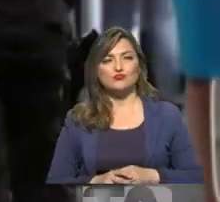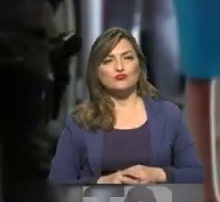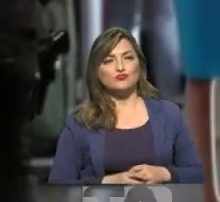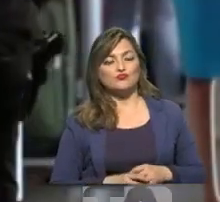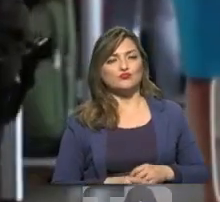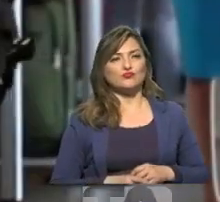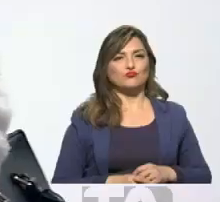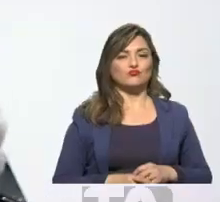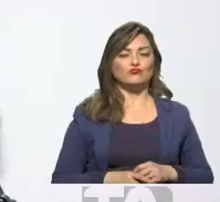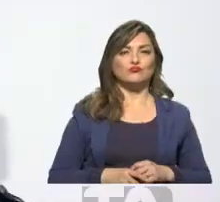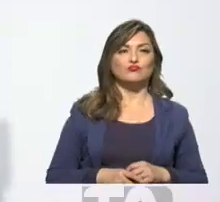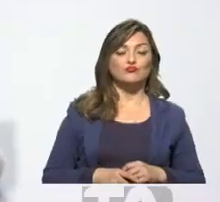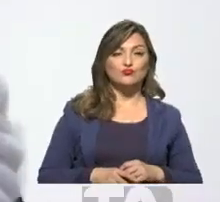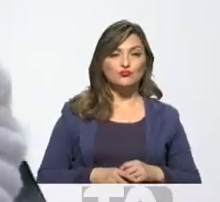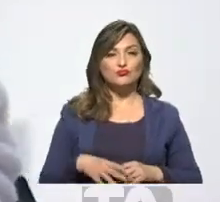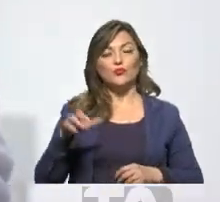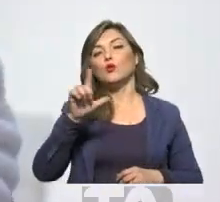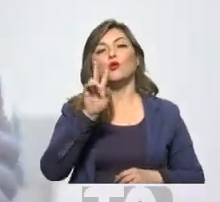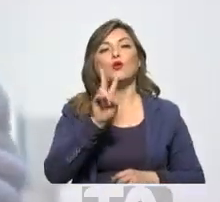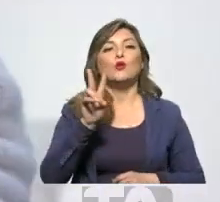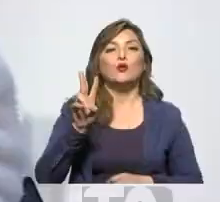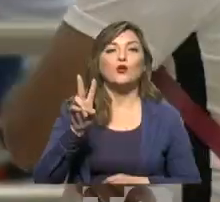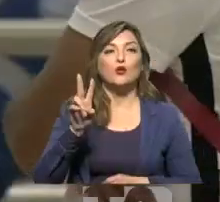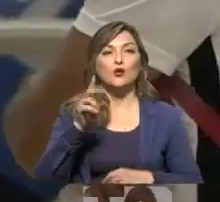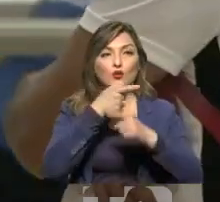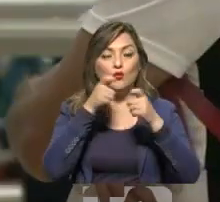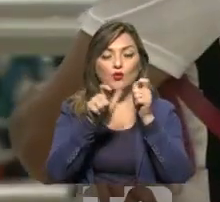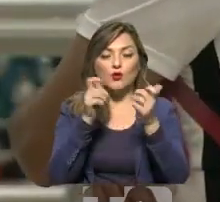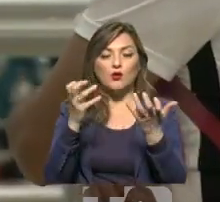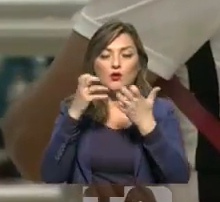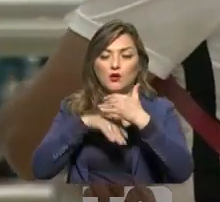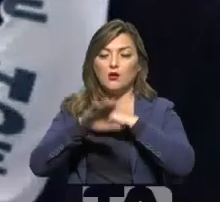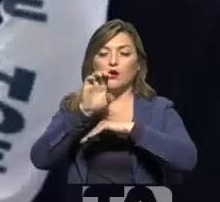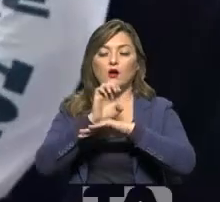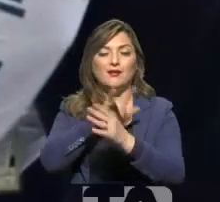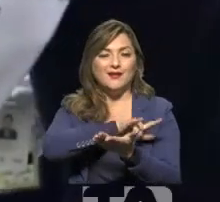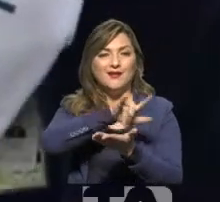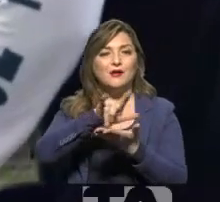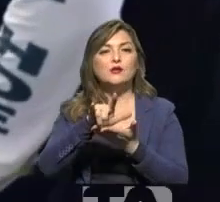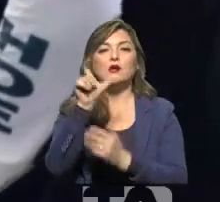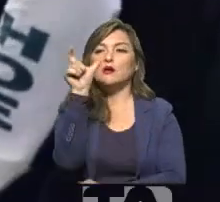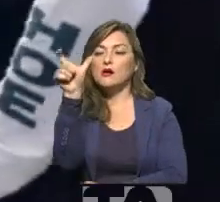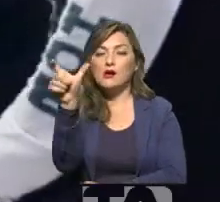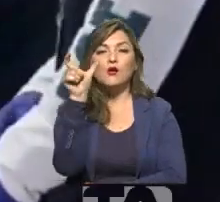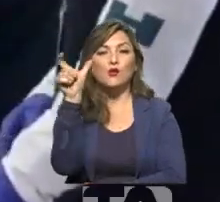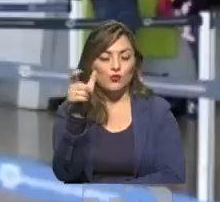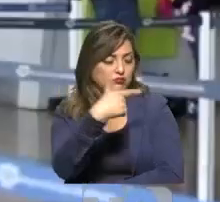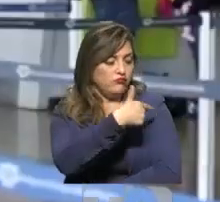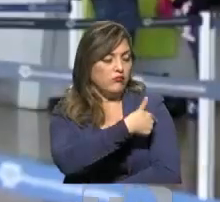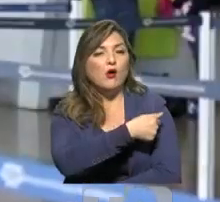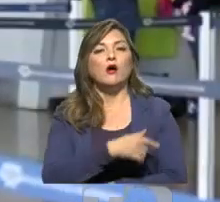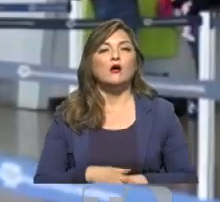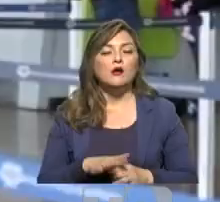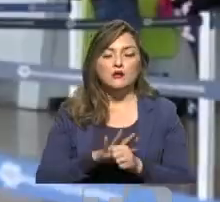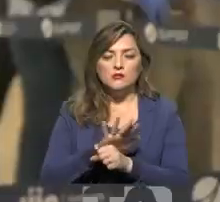A partir de este lunes 22 de marzo, las personas que deseen ingresar al país ya lo podrán hacer presentando su carnet de vacunación